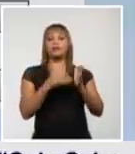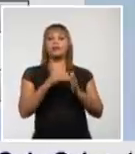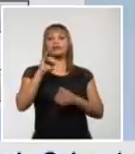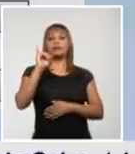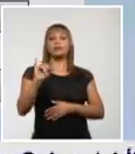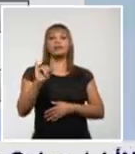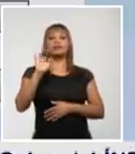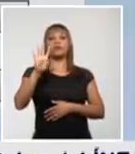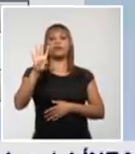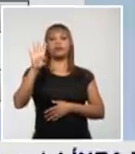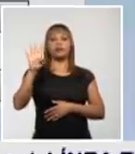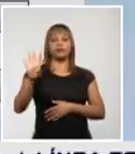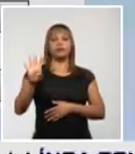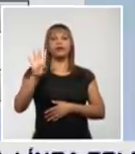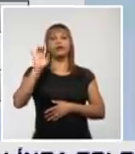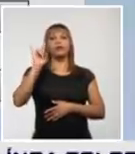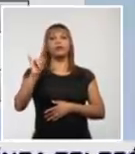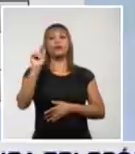5.649 personas